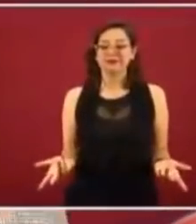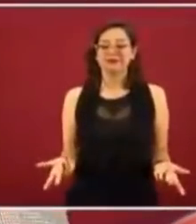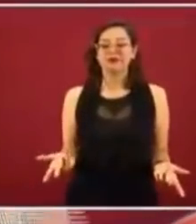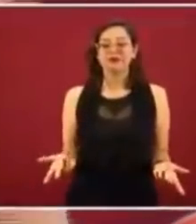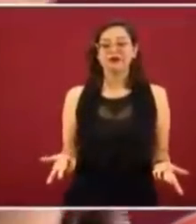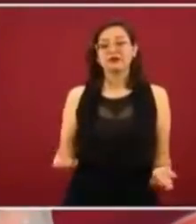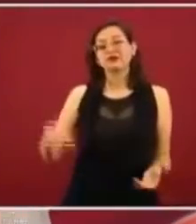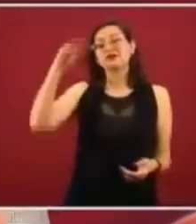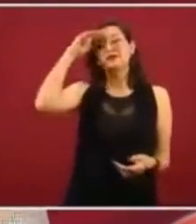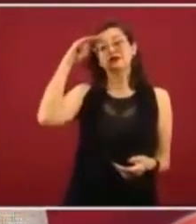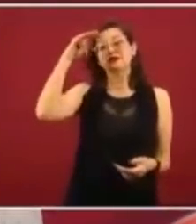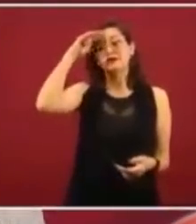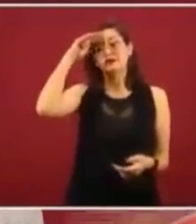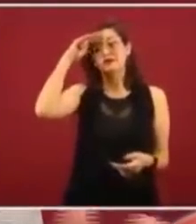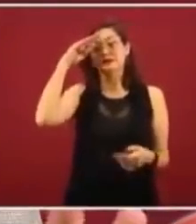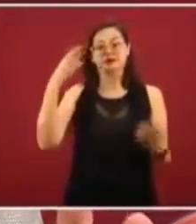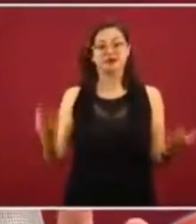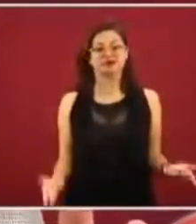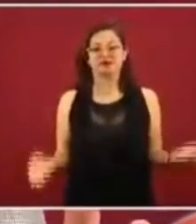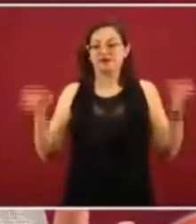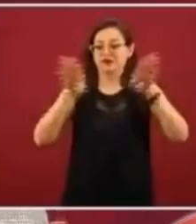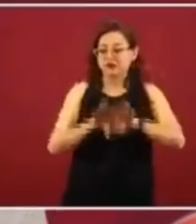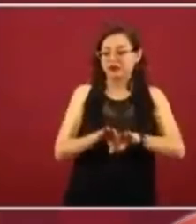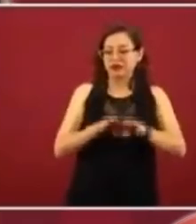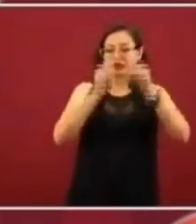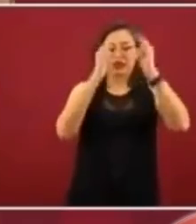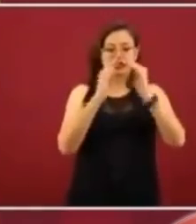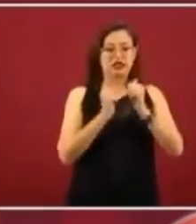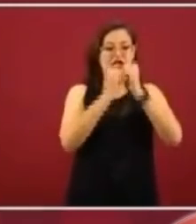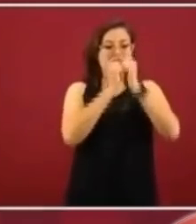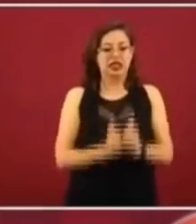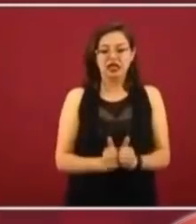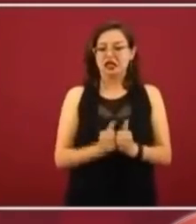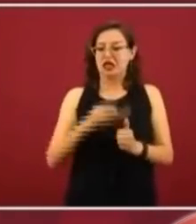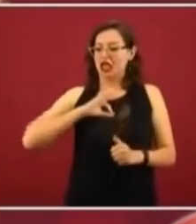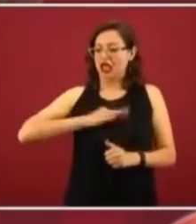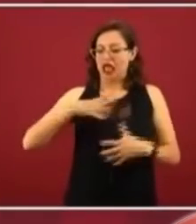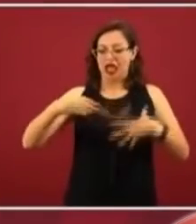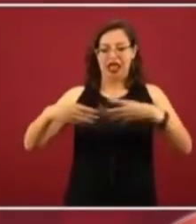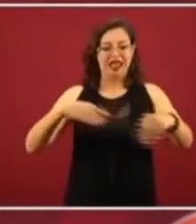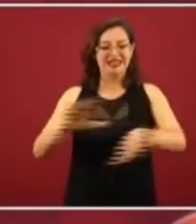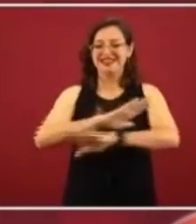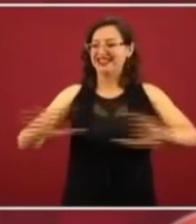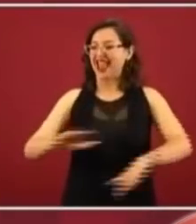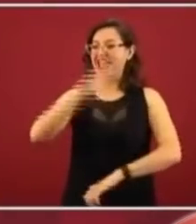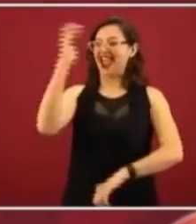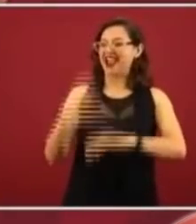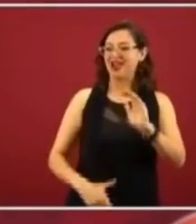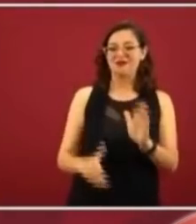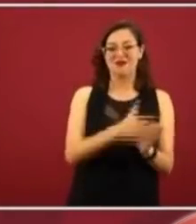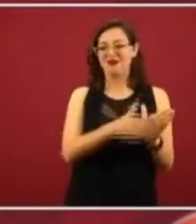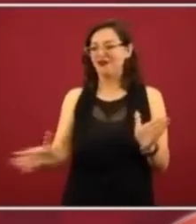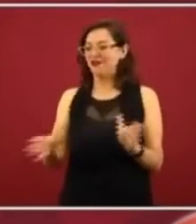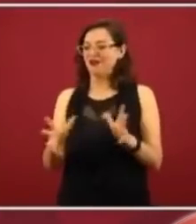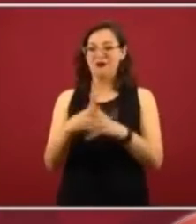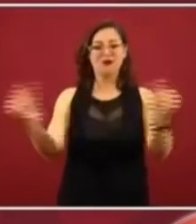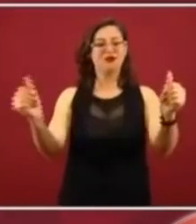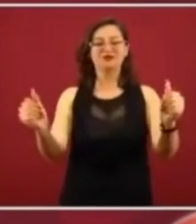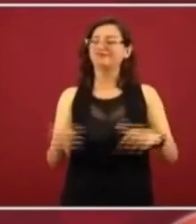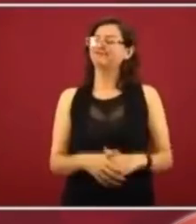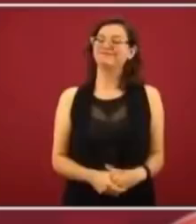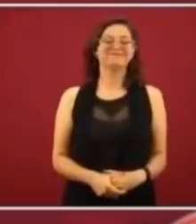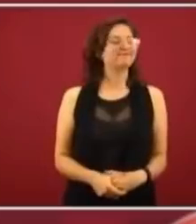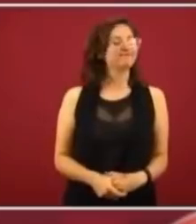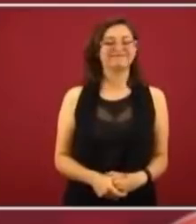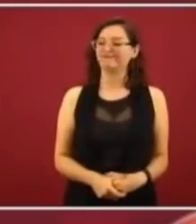pensar, cerramos y se acabó la epidemia y luego cuando ya termina el periodo de restricción ya no hay epidemia. No,